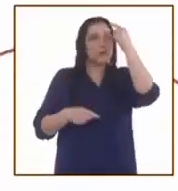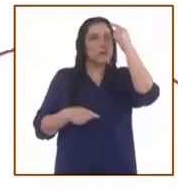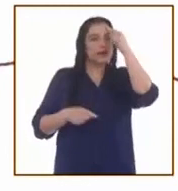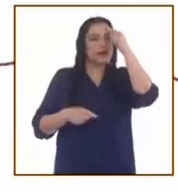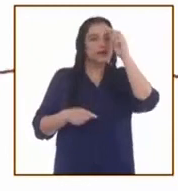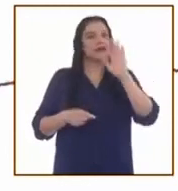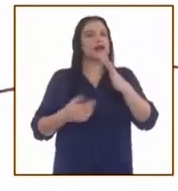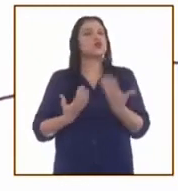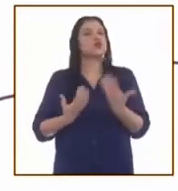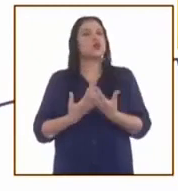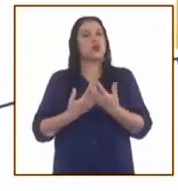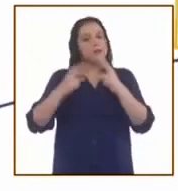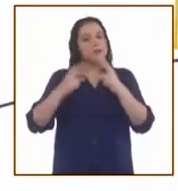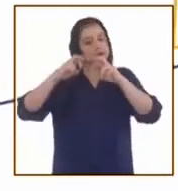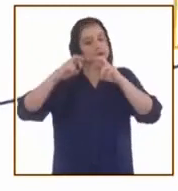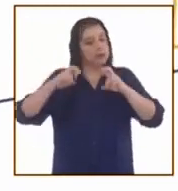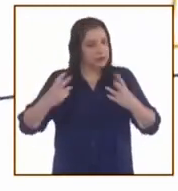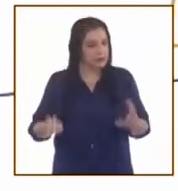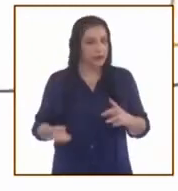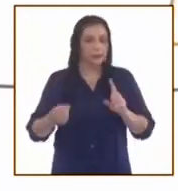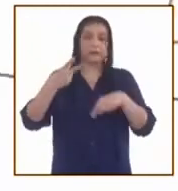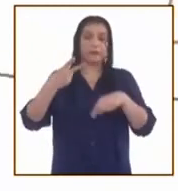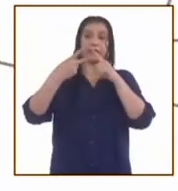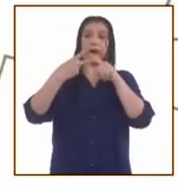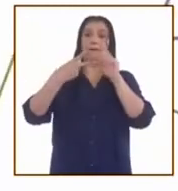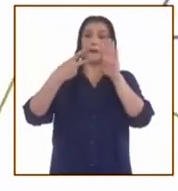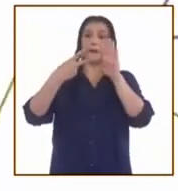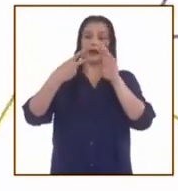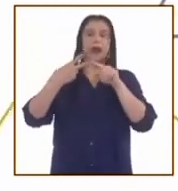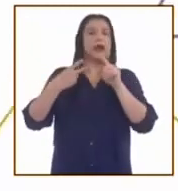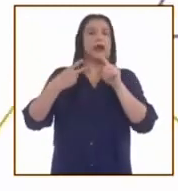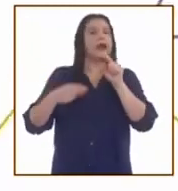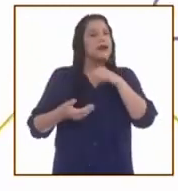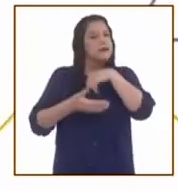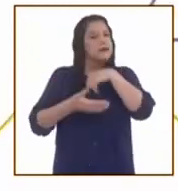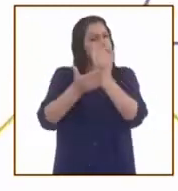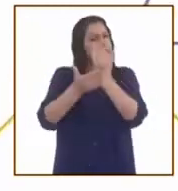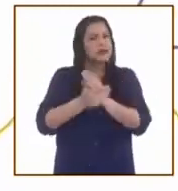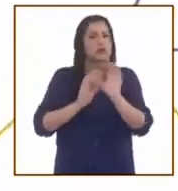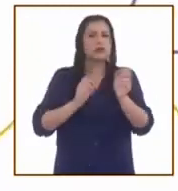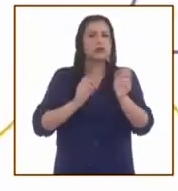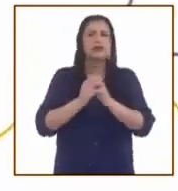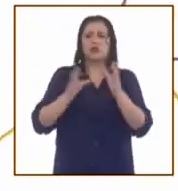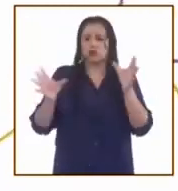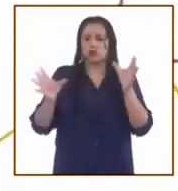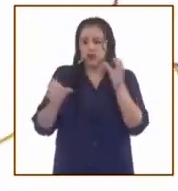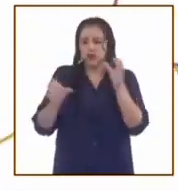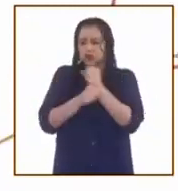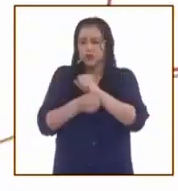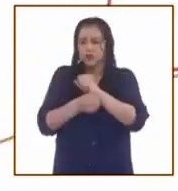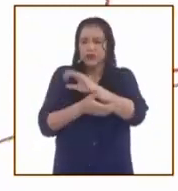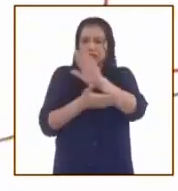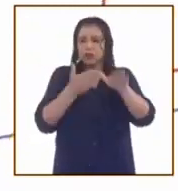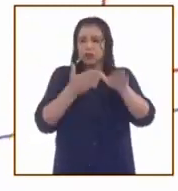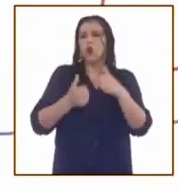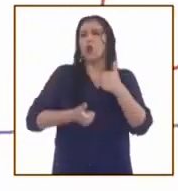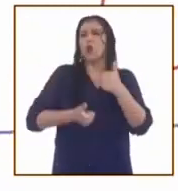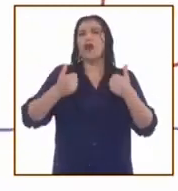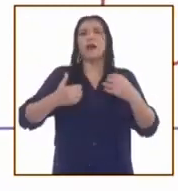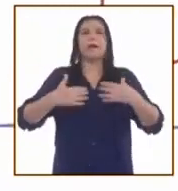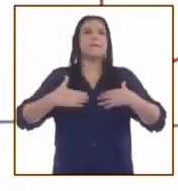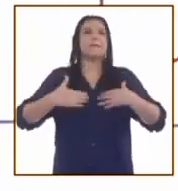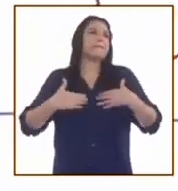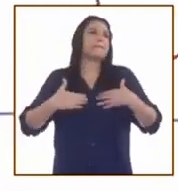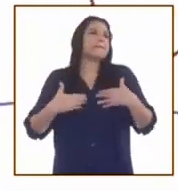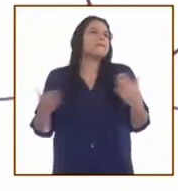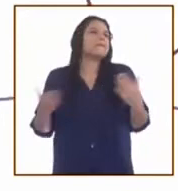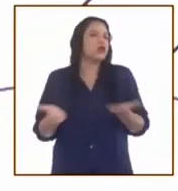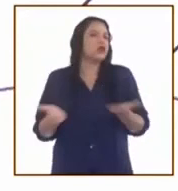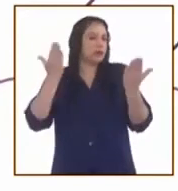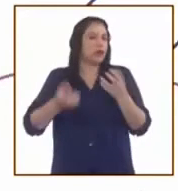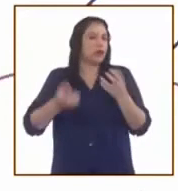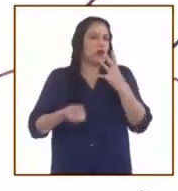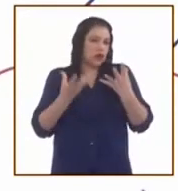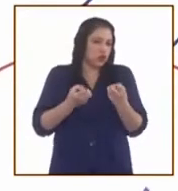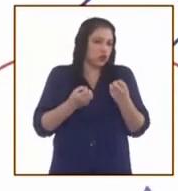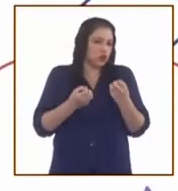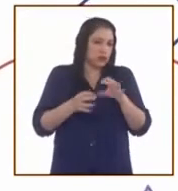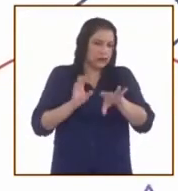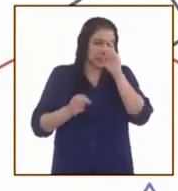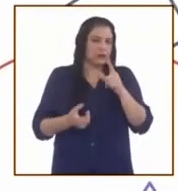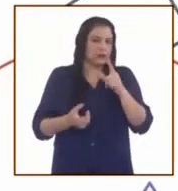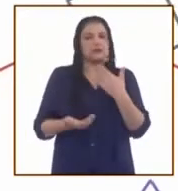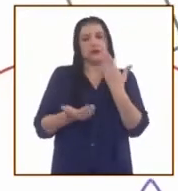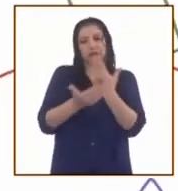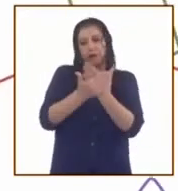apropiado a tu indagación. B. En esta sección escribe un pequeño resumen del contexto que motivó tu indagación. Esta es la justificación